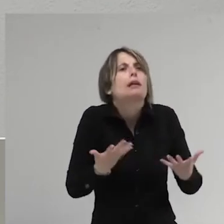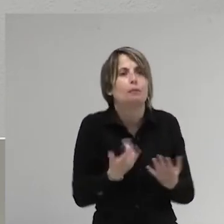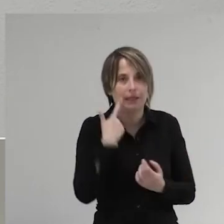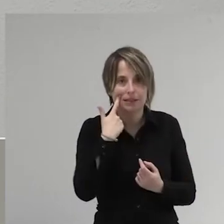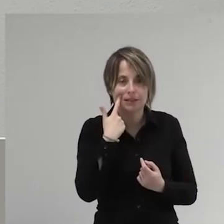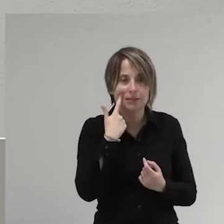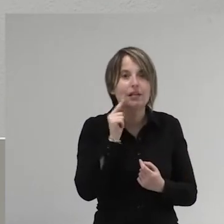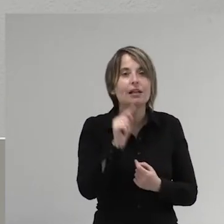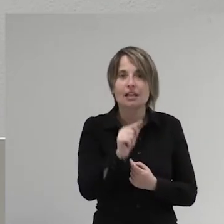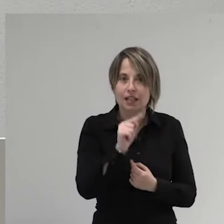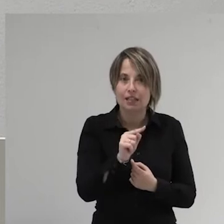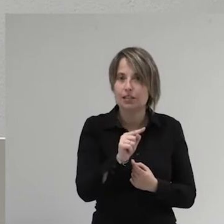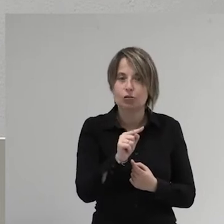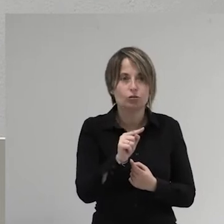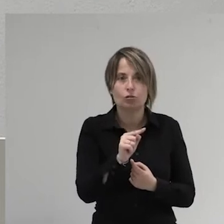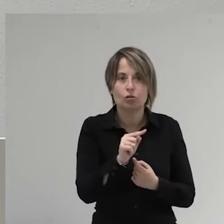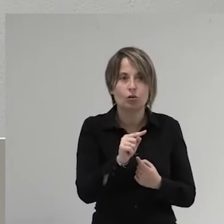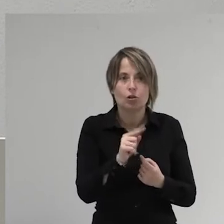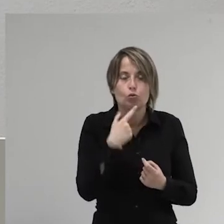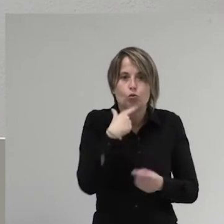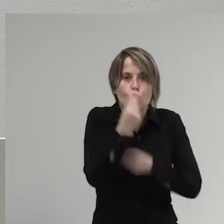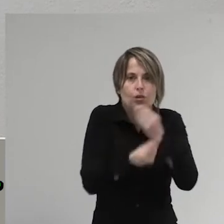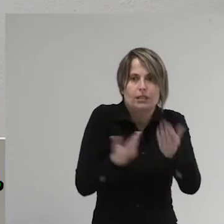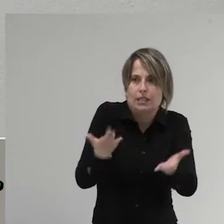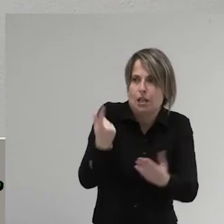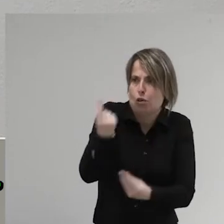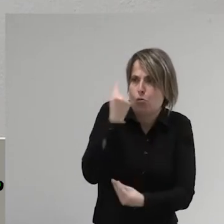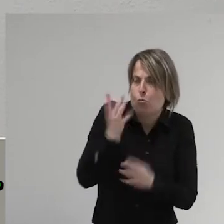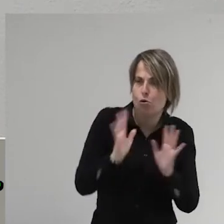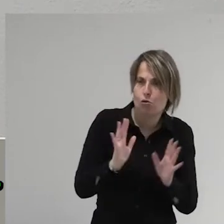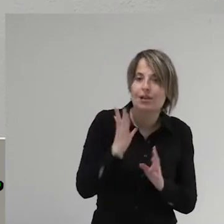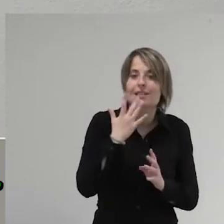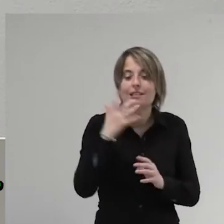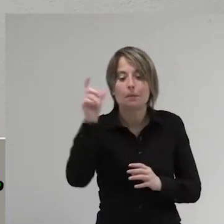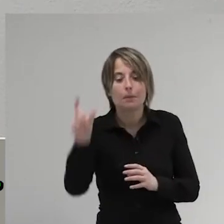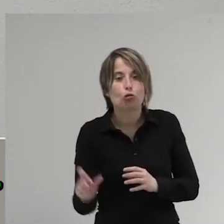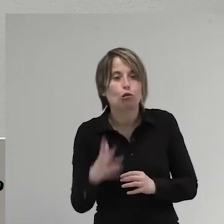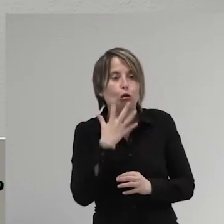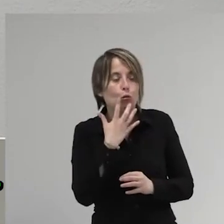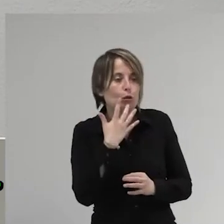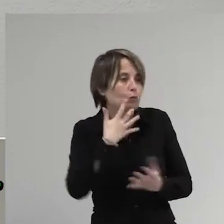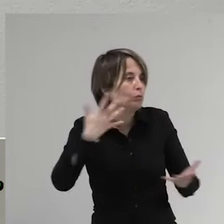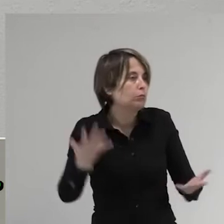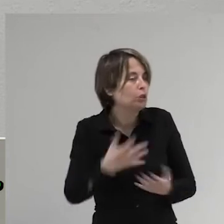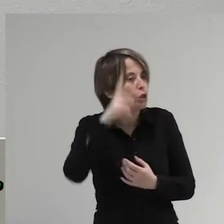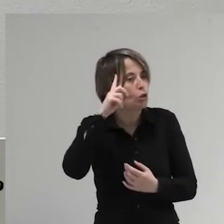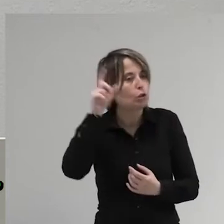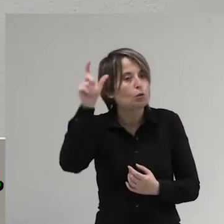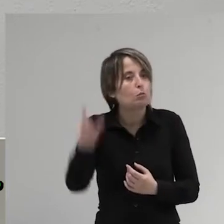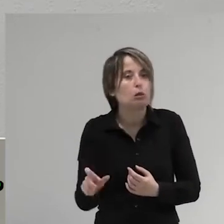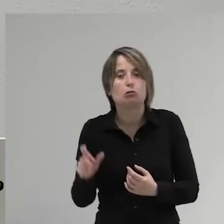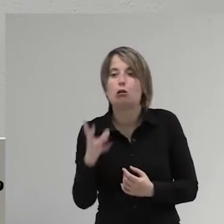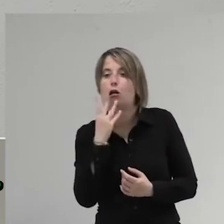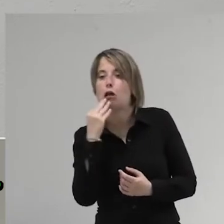sea, esto está totalmente fuera de lugar lo que estás haciendo, que si una, pues yo qué sé, si una persona de mediana